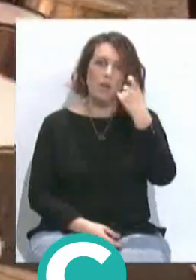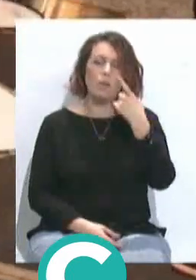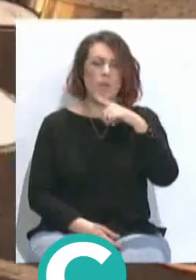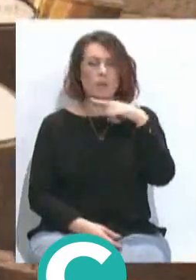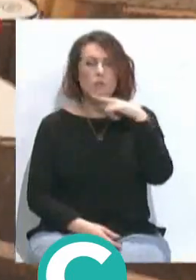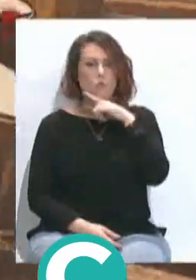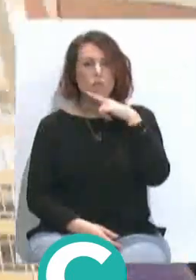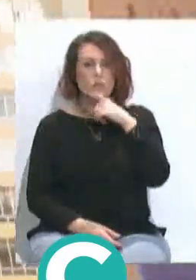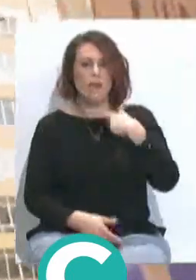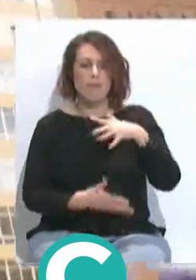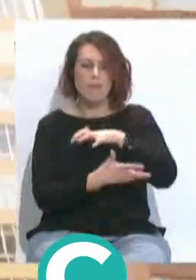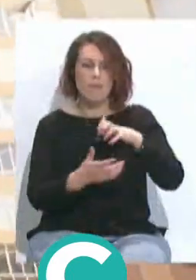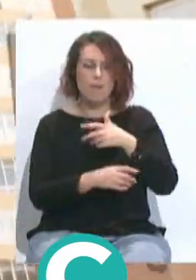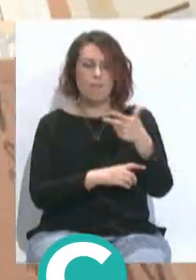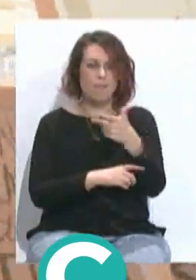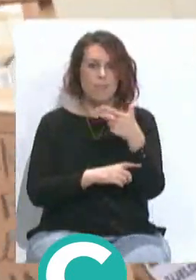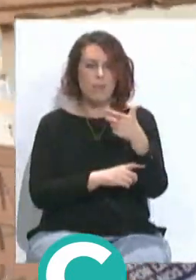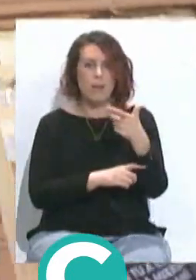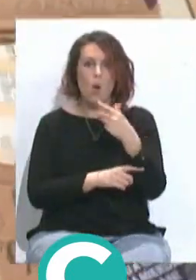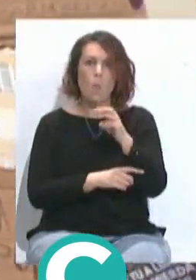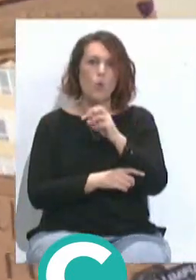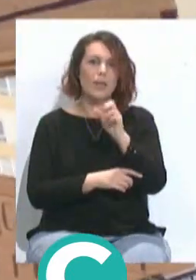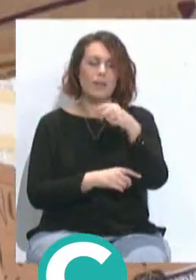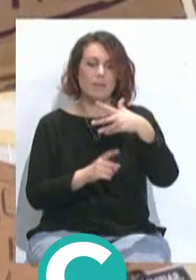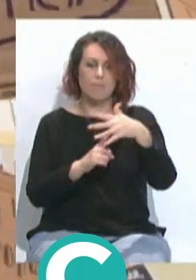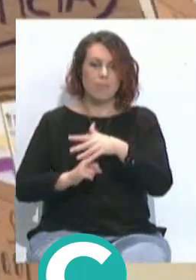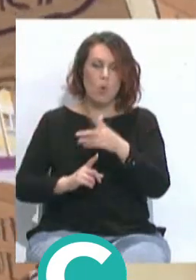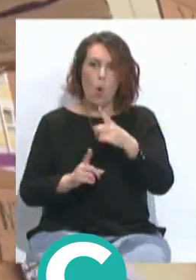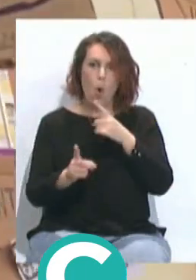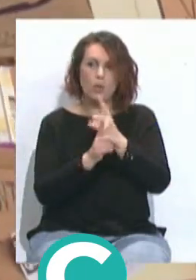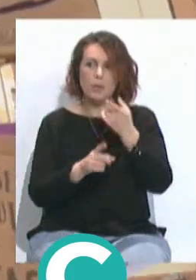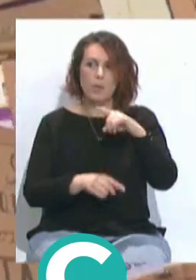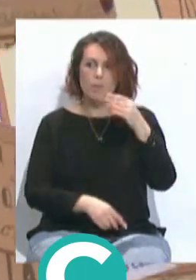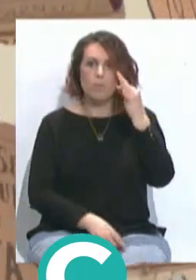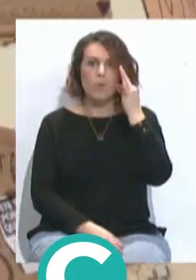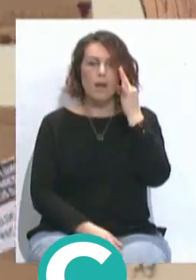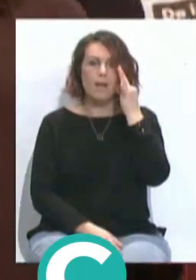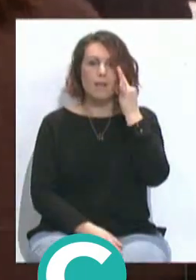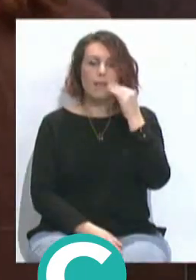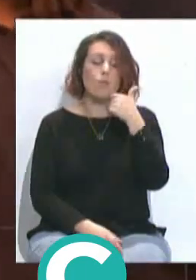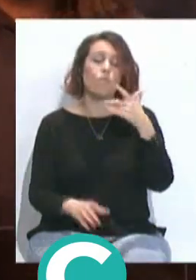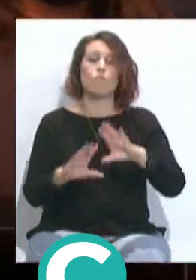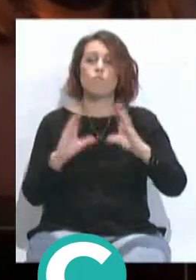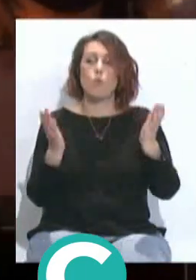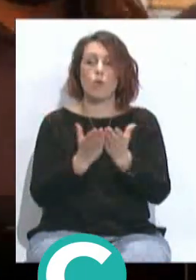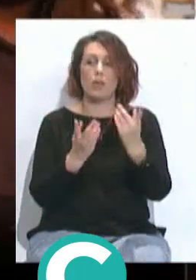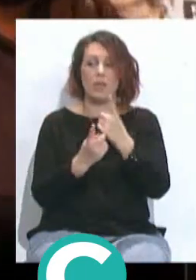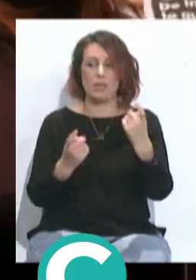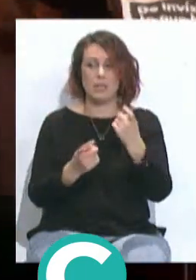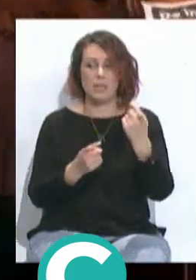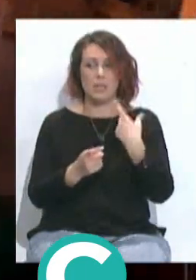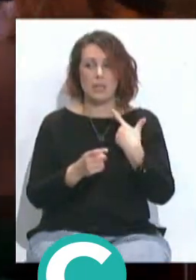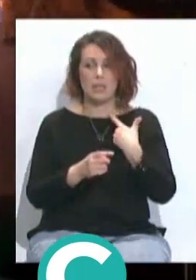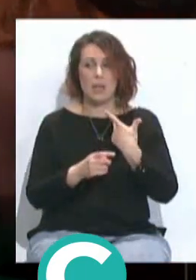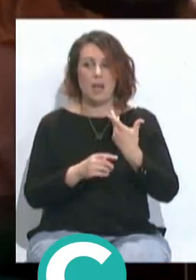luchando contra la guerra en Rusia enfrentándose a la represión de Putin y también de las mujeres, ya digo, que en todo el mundo también necesitan refugio